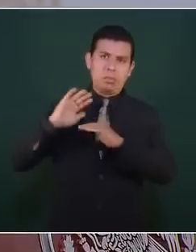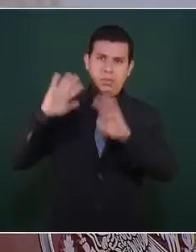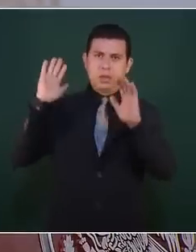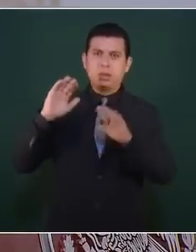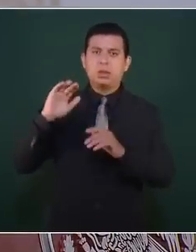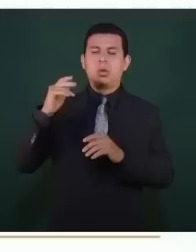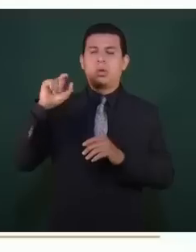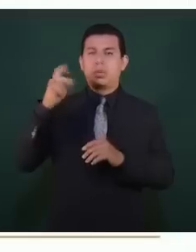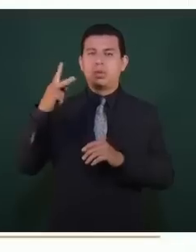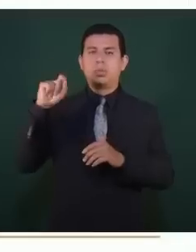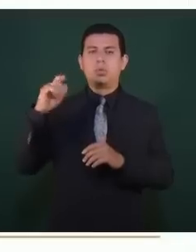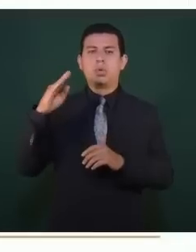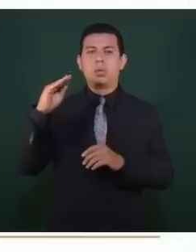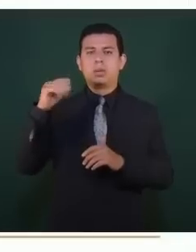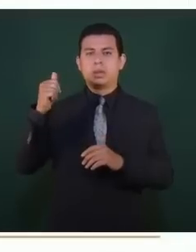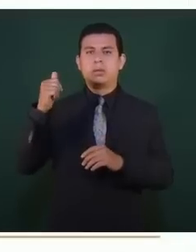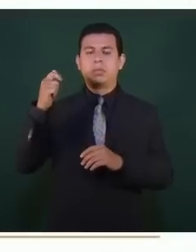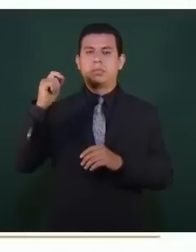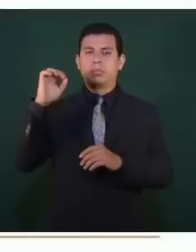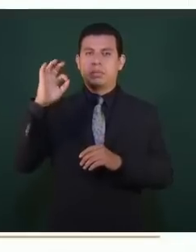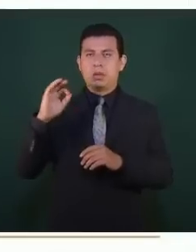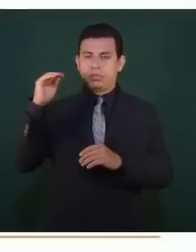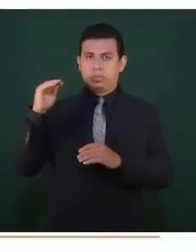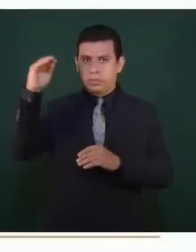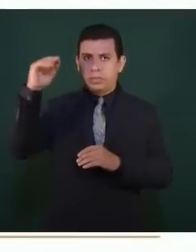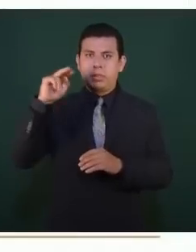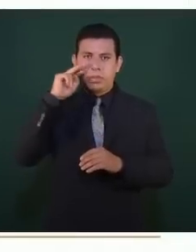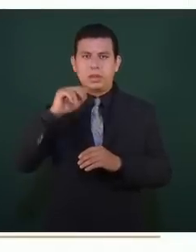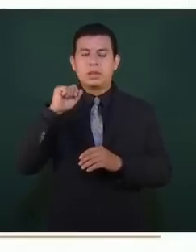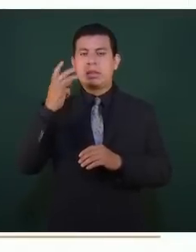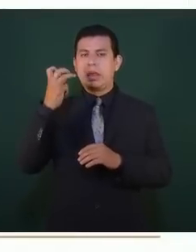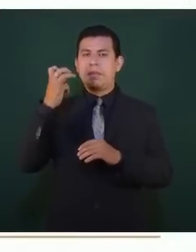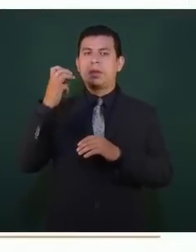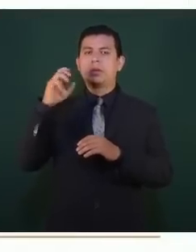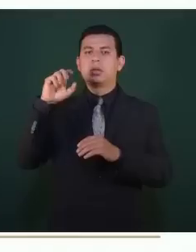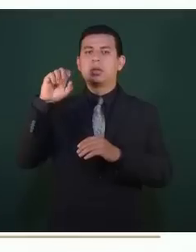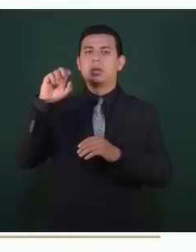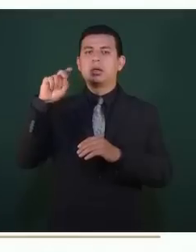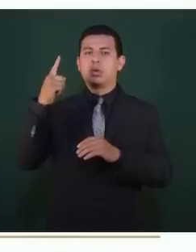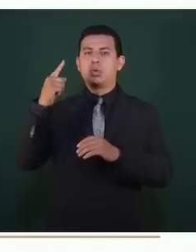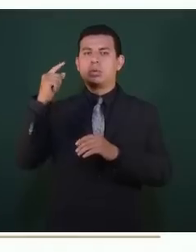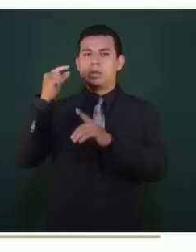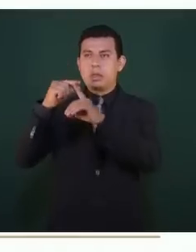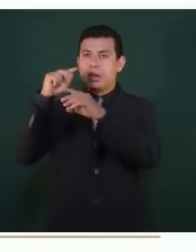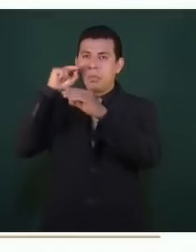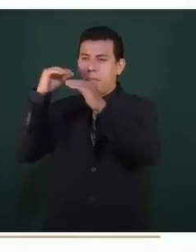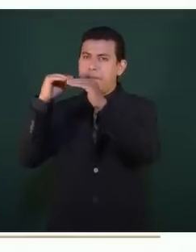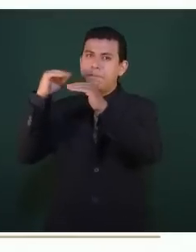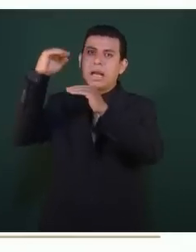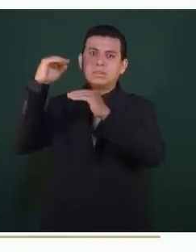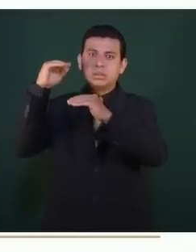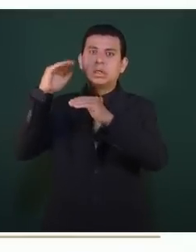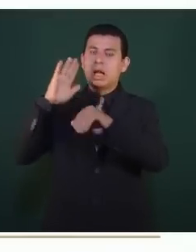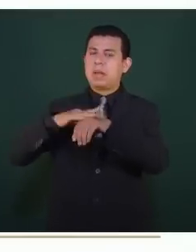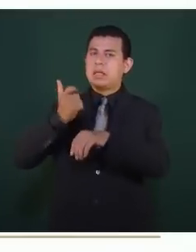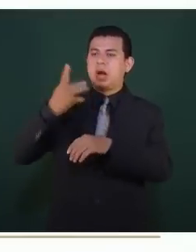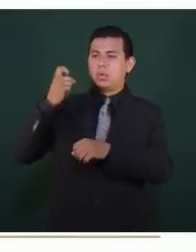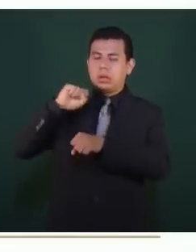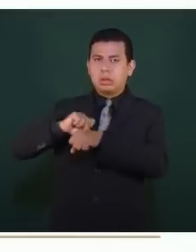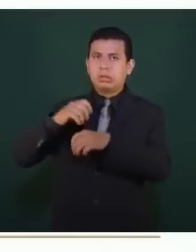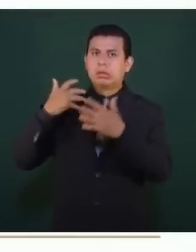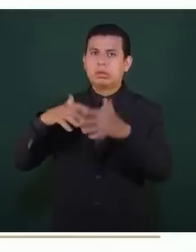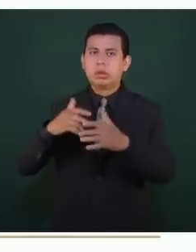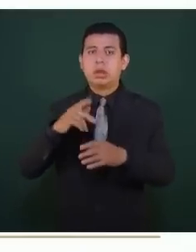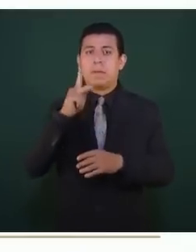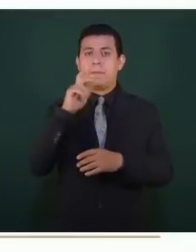22 pesos 99 centavos por litro y un margen de 3 pesos 85 centavos, fueron la opción más cara la semana pasada, mientras que de la franquicia